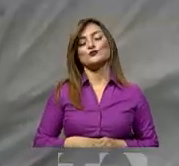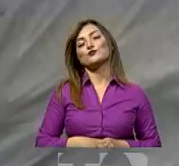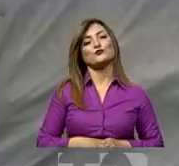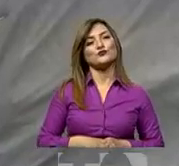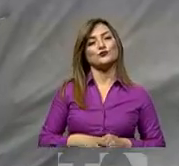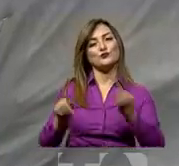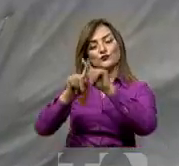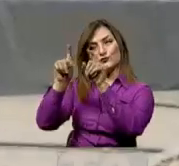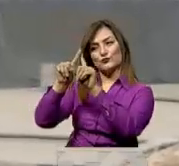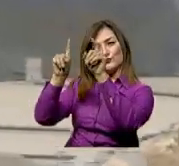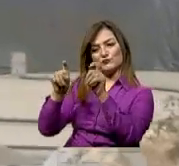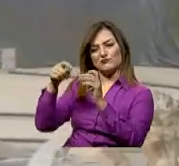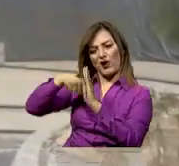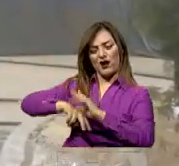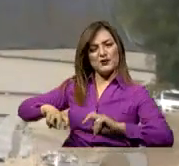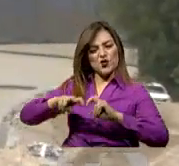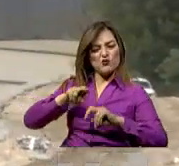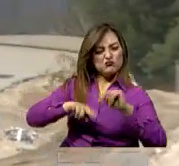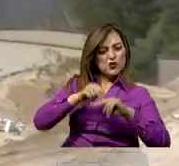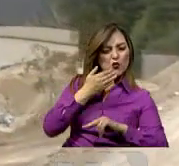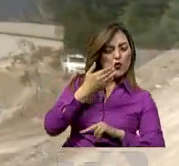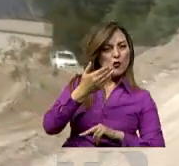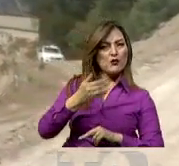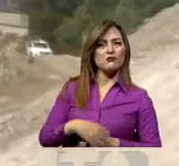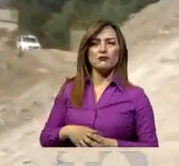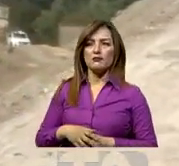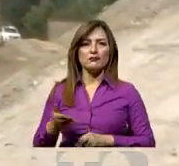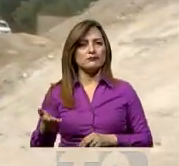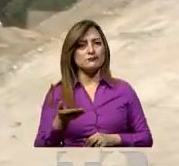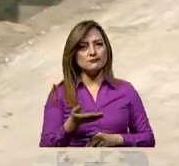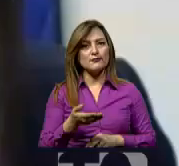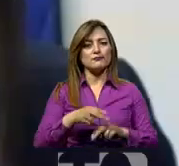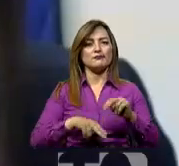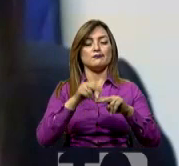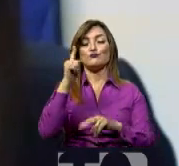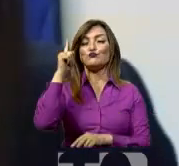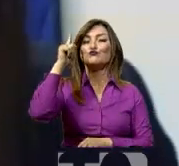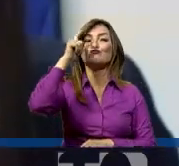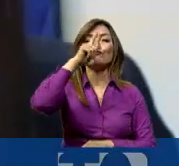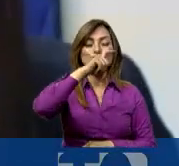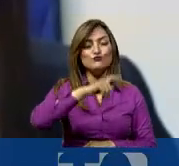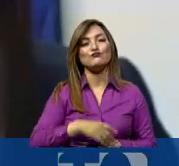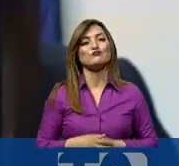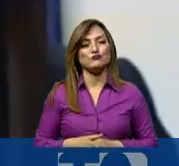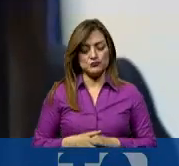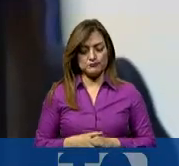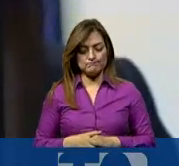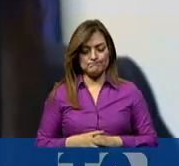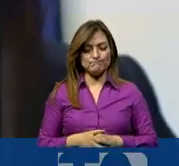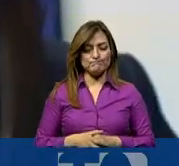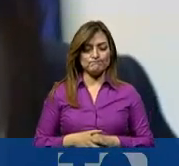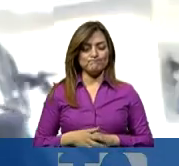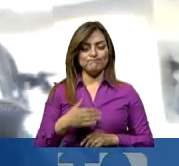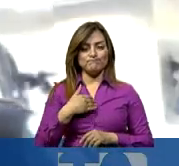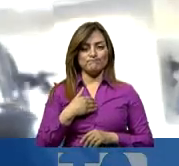la construcción, dado los procesos de contratación pública, son complicados. Yo voy a hacerle una sugerencia al